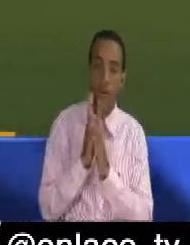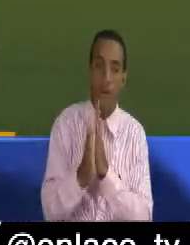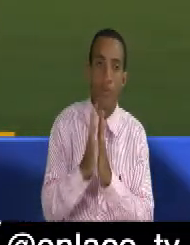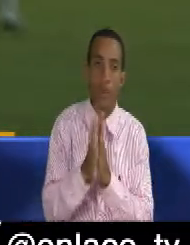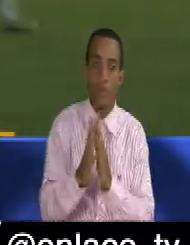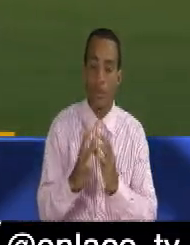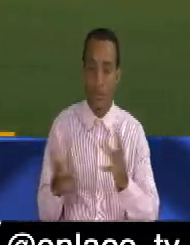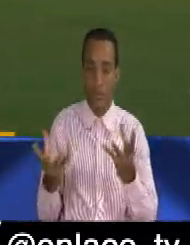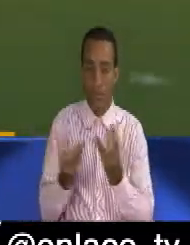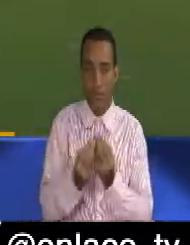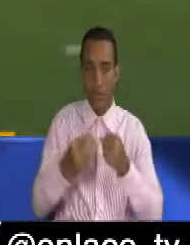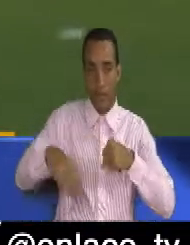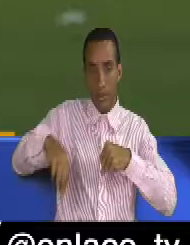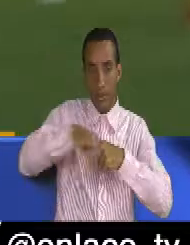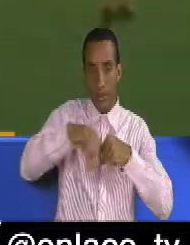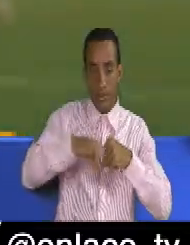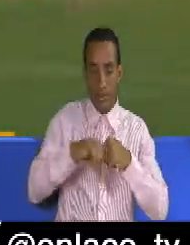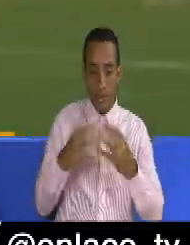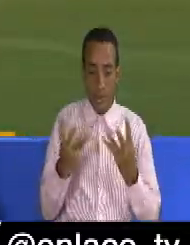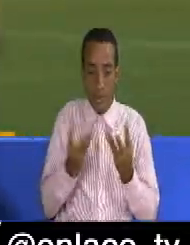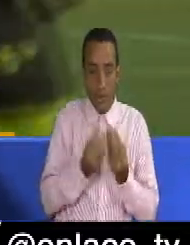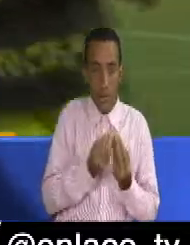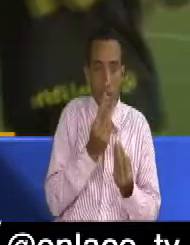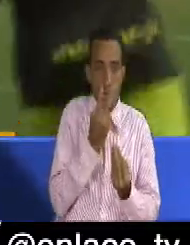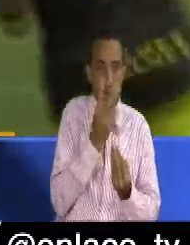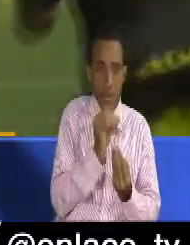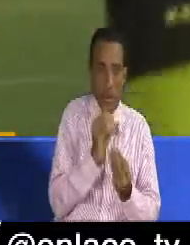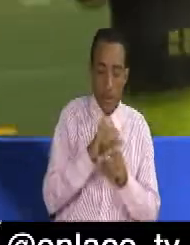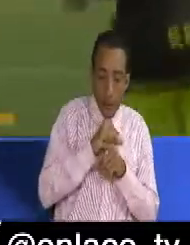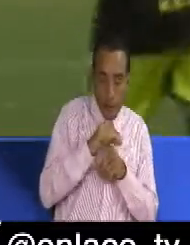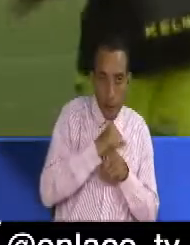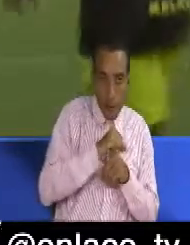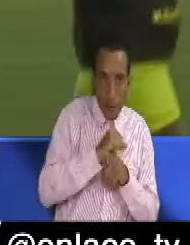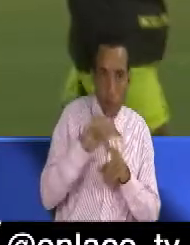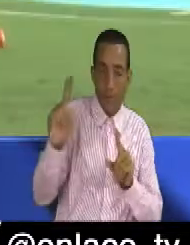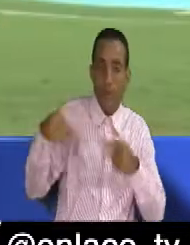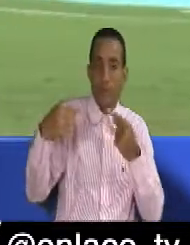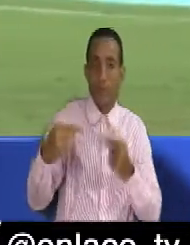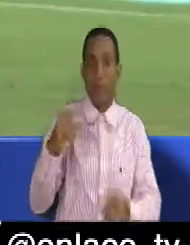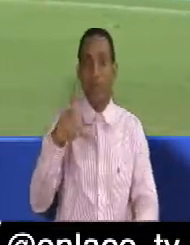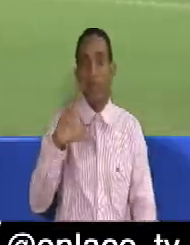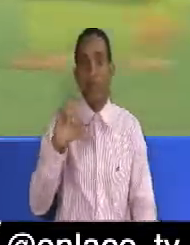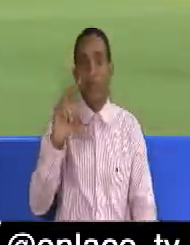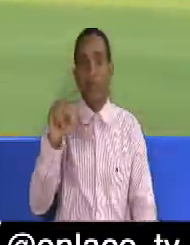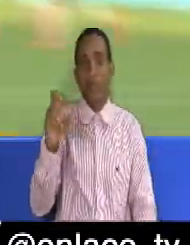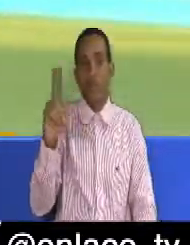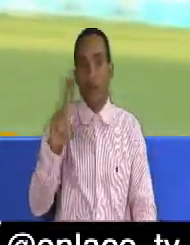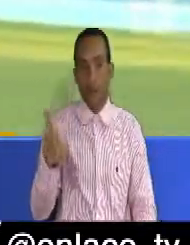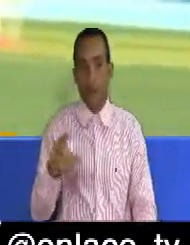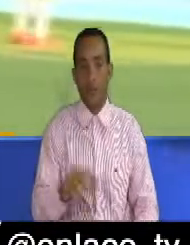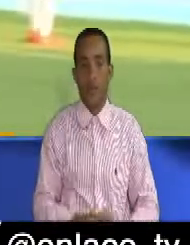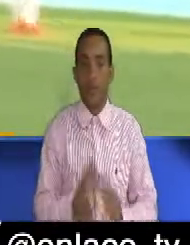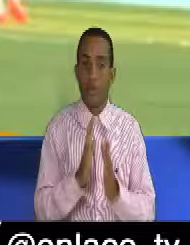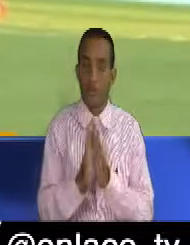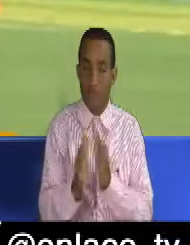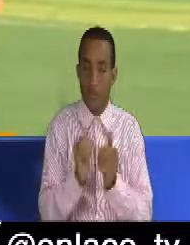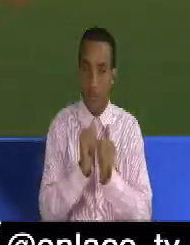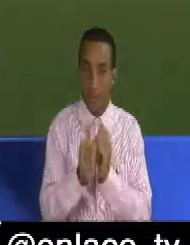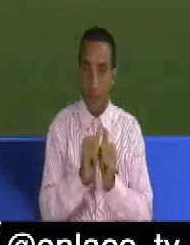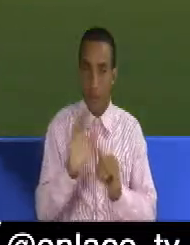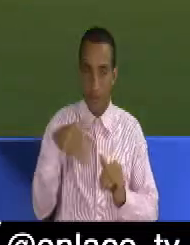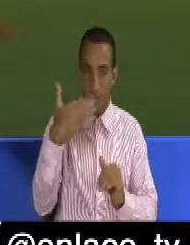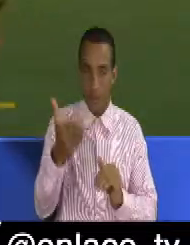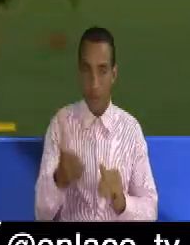de Alianza Petrolera Sub-20 que entrena para encuentro contra Leones de Río Negro. Esto y más en deportes al regresar.